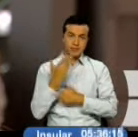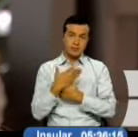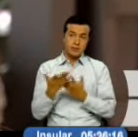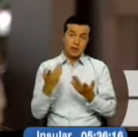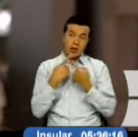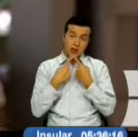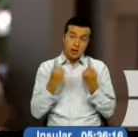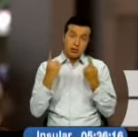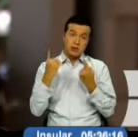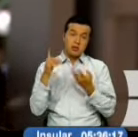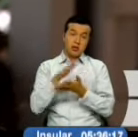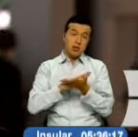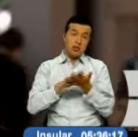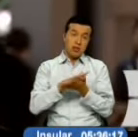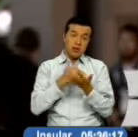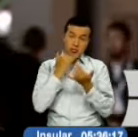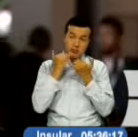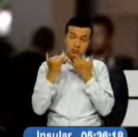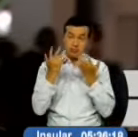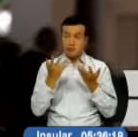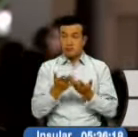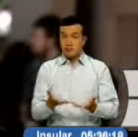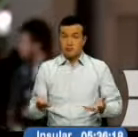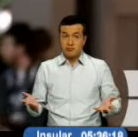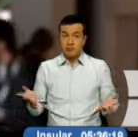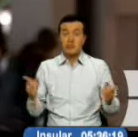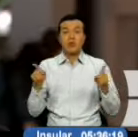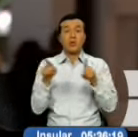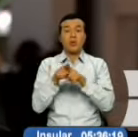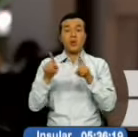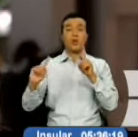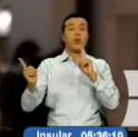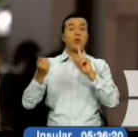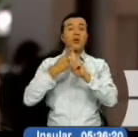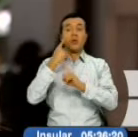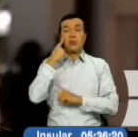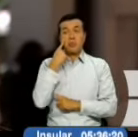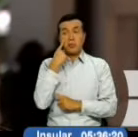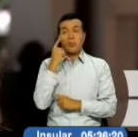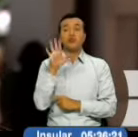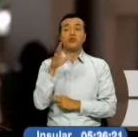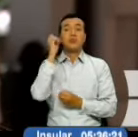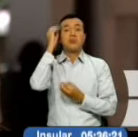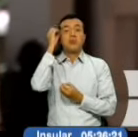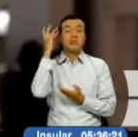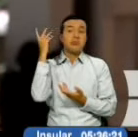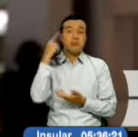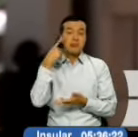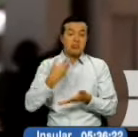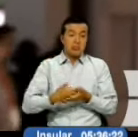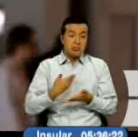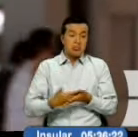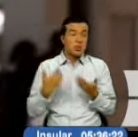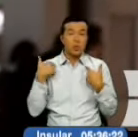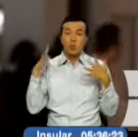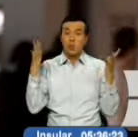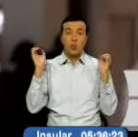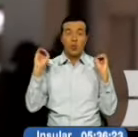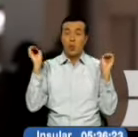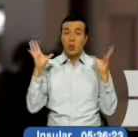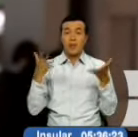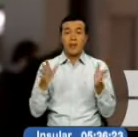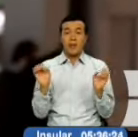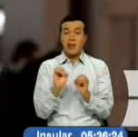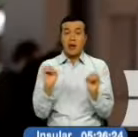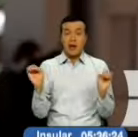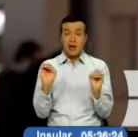dice que hay irregularidades, aparentemente también la única consistencia que tiene es su discurso, porque tampoco tienen grandes pruebas sobre lo que